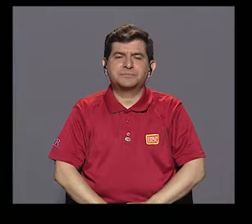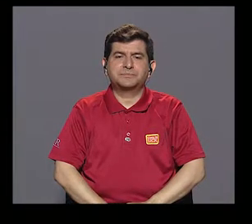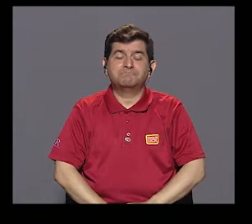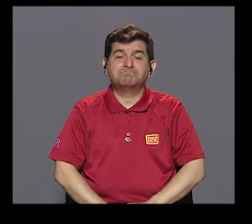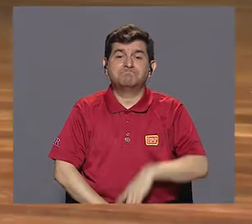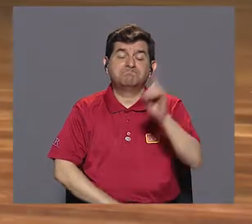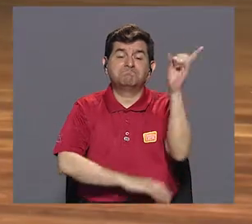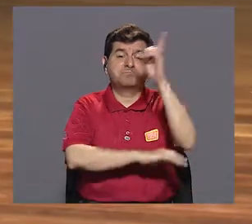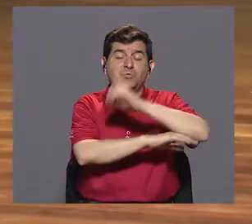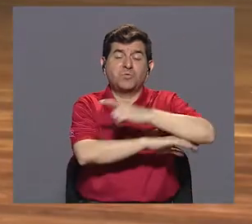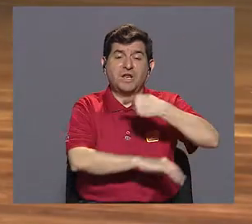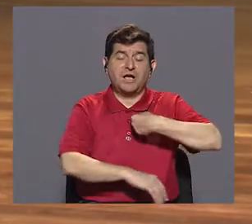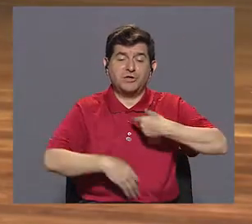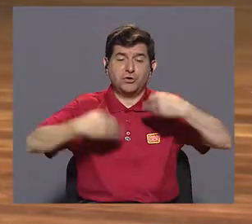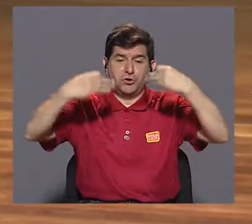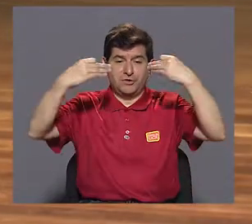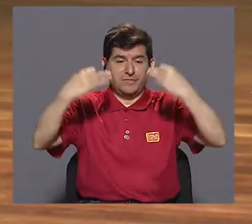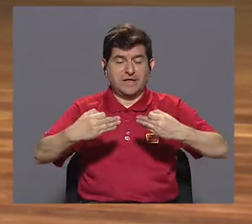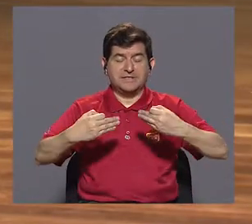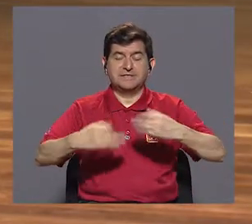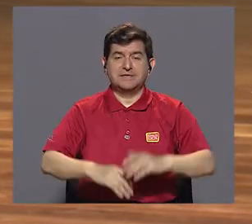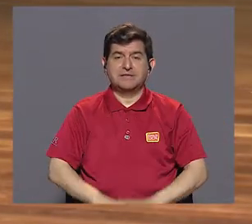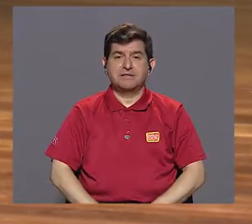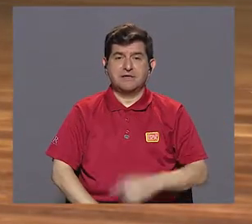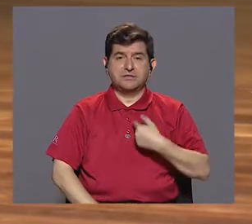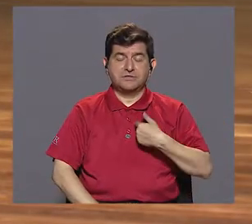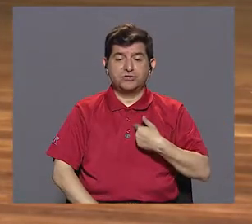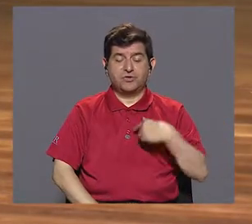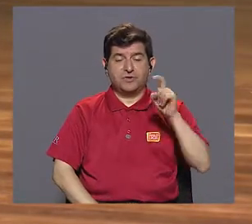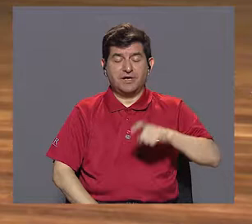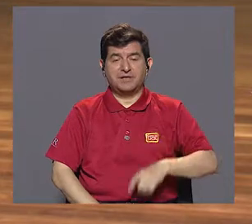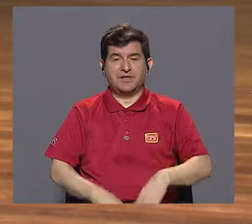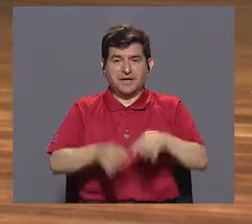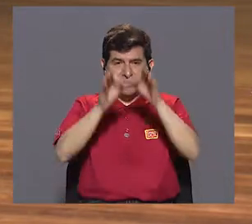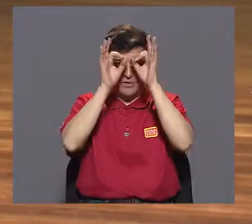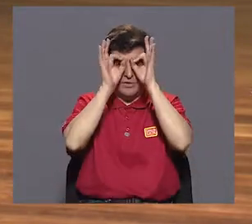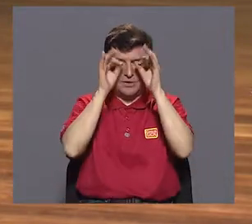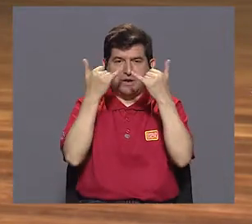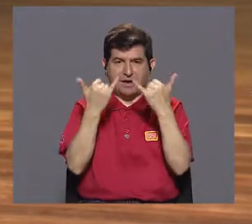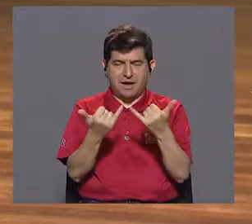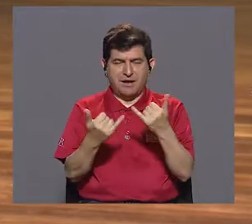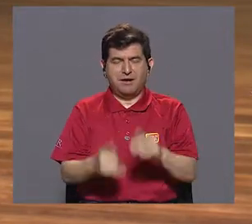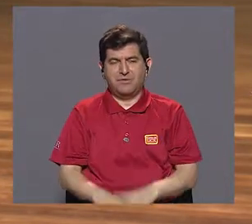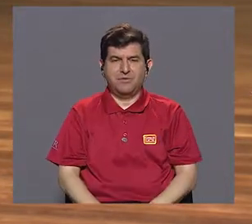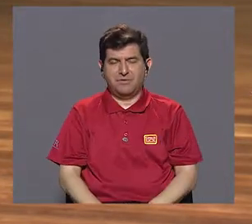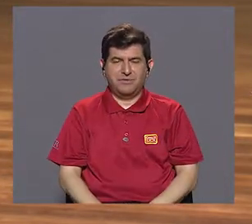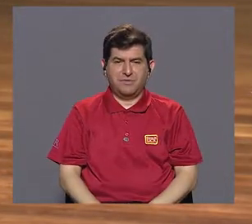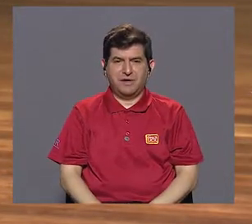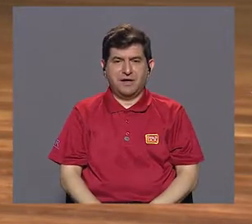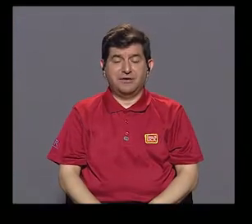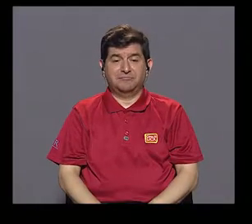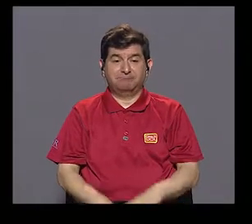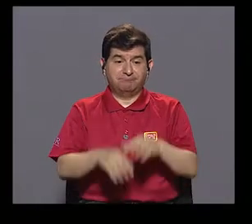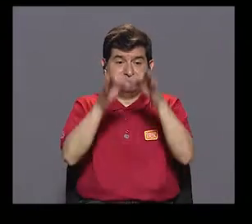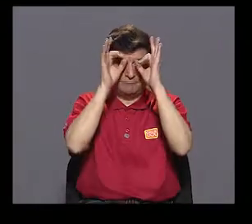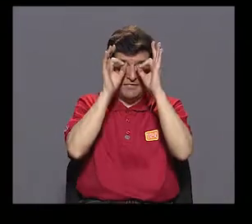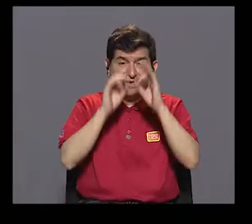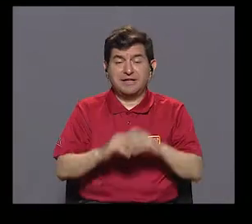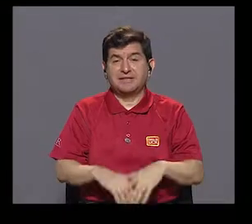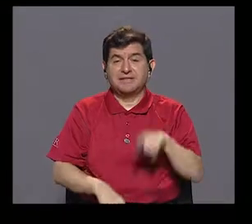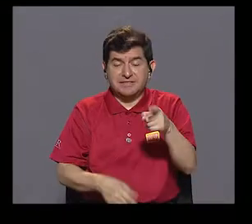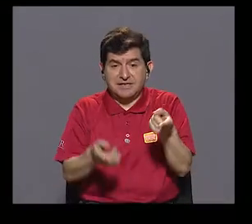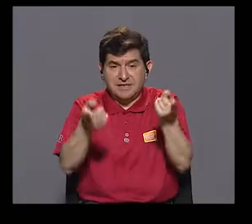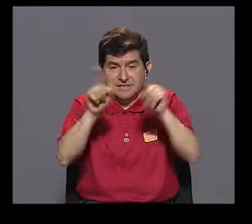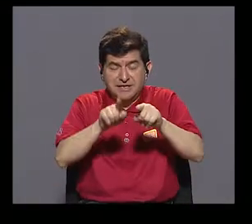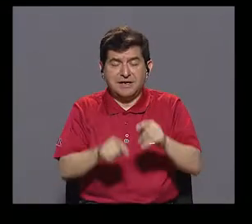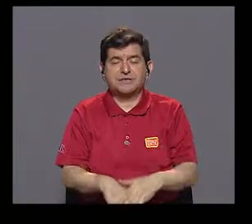Y un día decidí que me iba a poner unos lentes. Ahora Rafaela hablaba de unos lentes. Y que